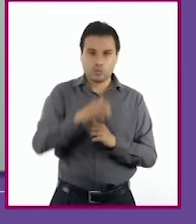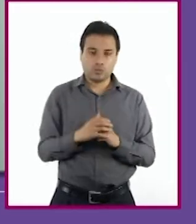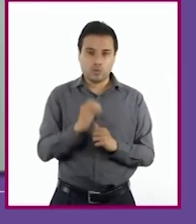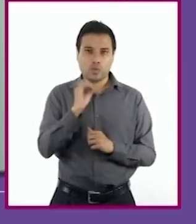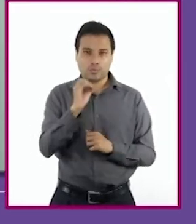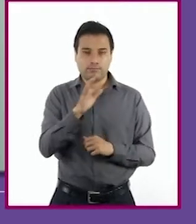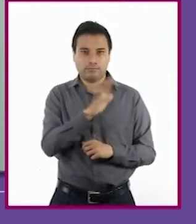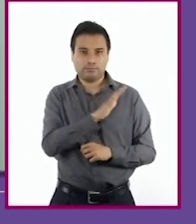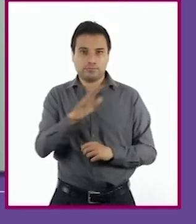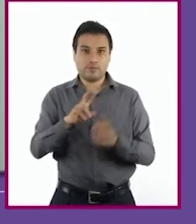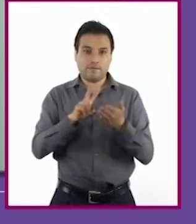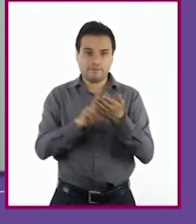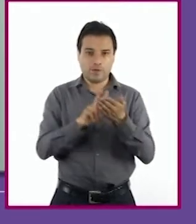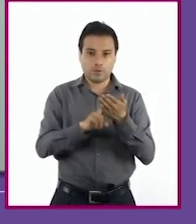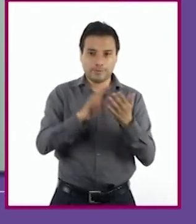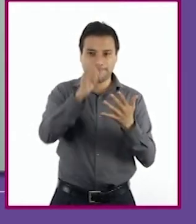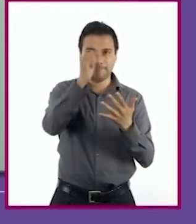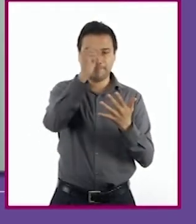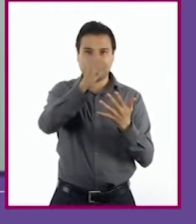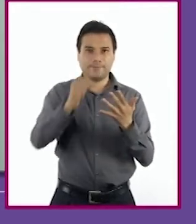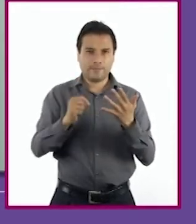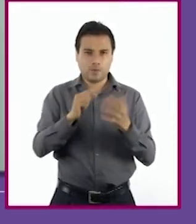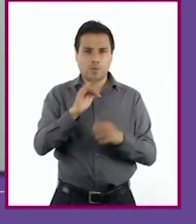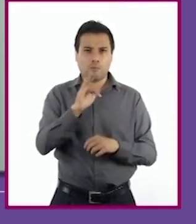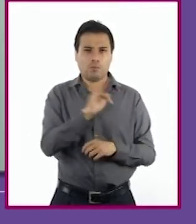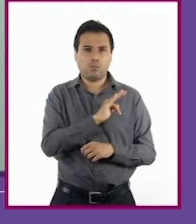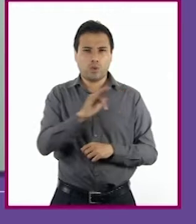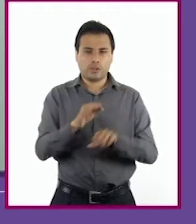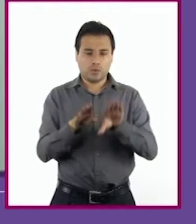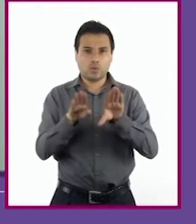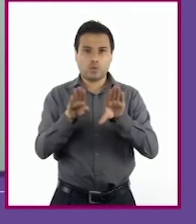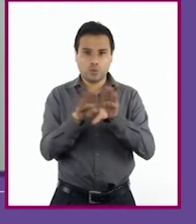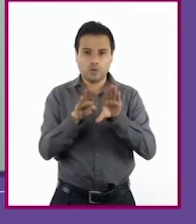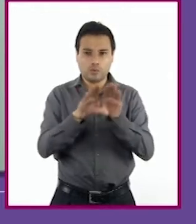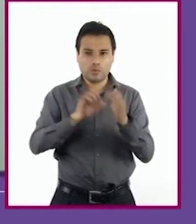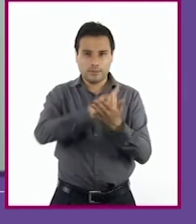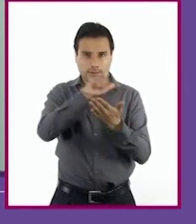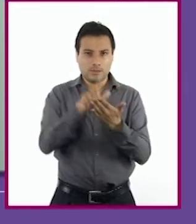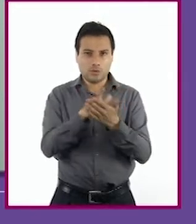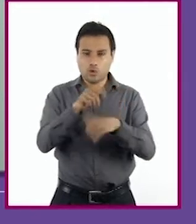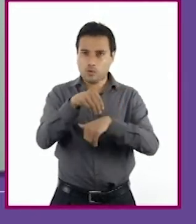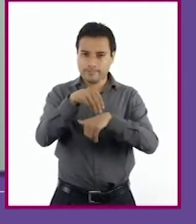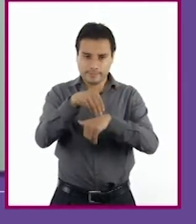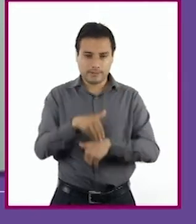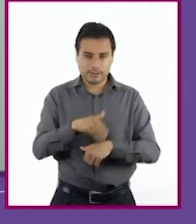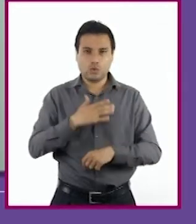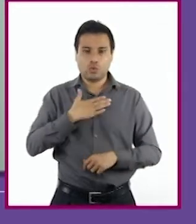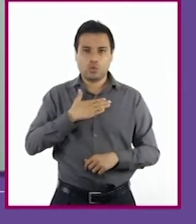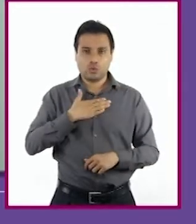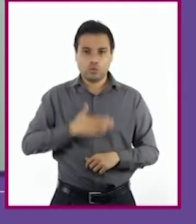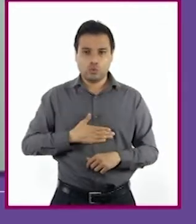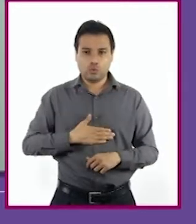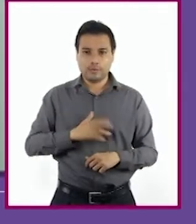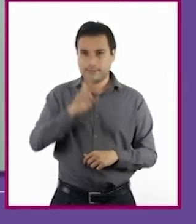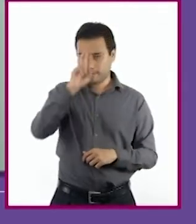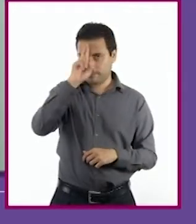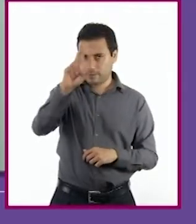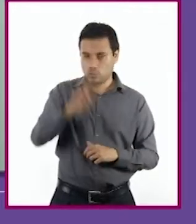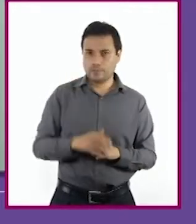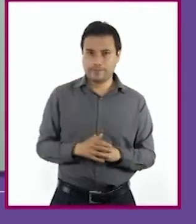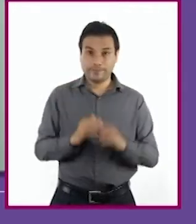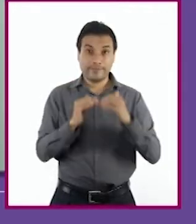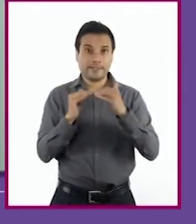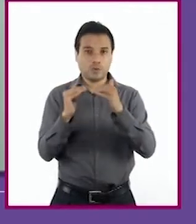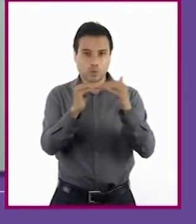Valores: estos favorecen y fortalecen la legalidad, la justicia, la equidad, el respeto, la